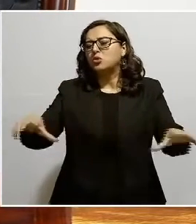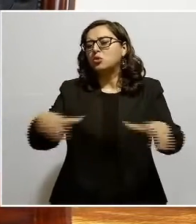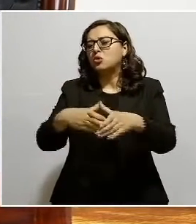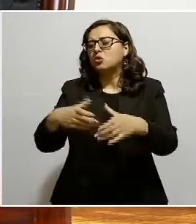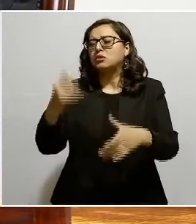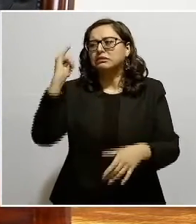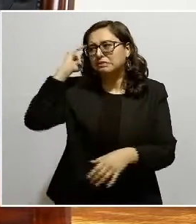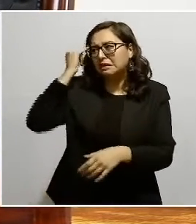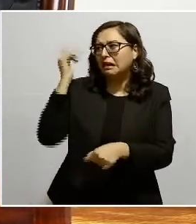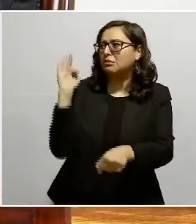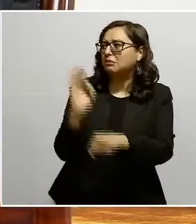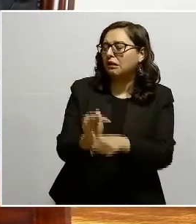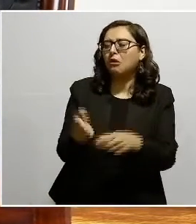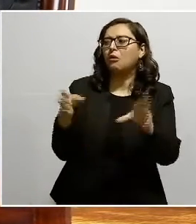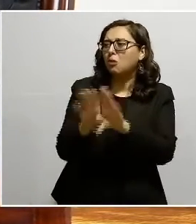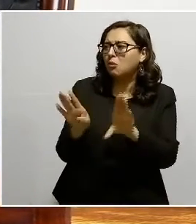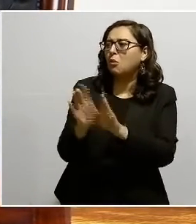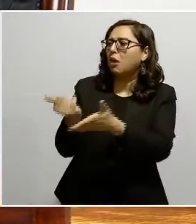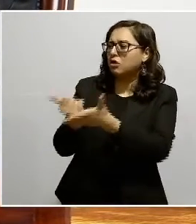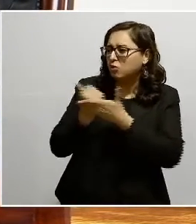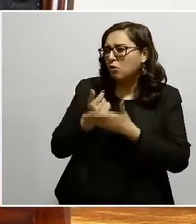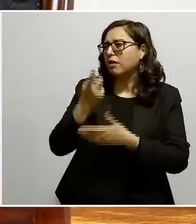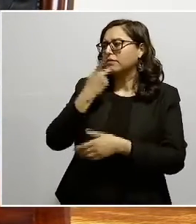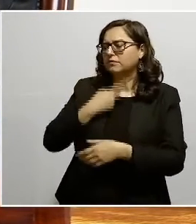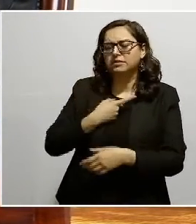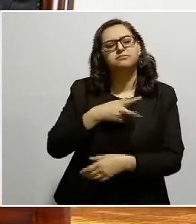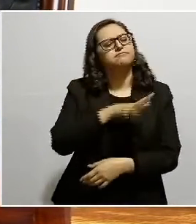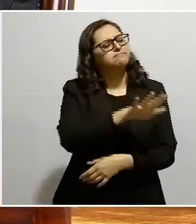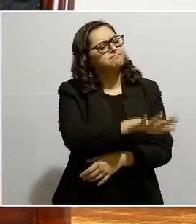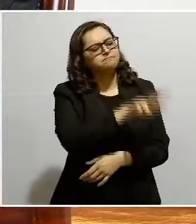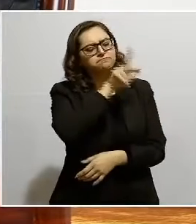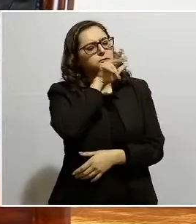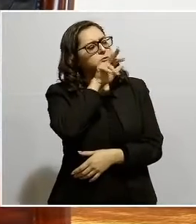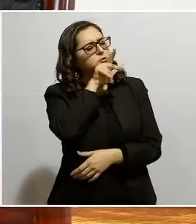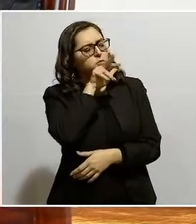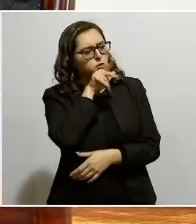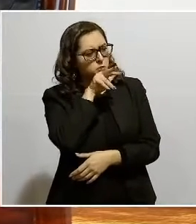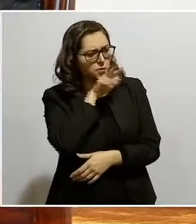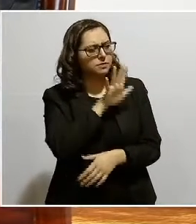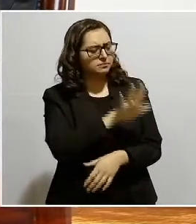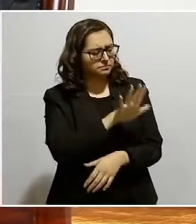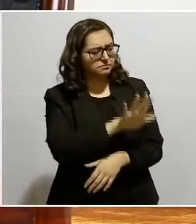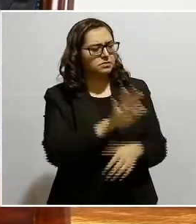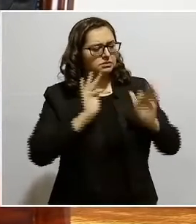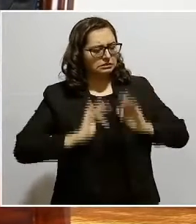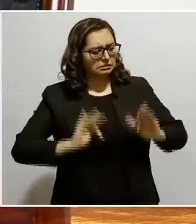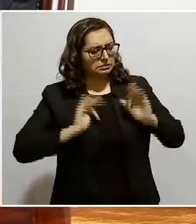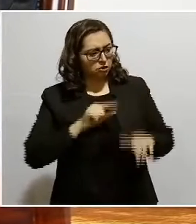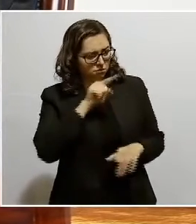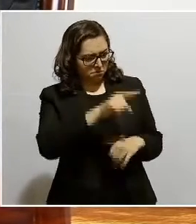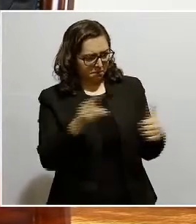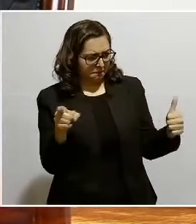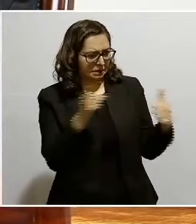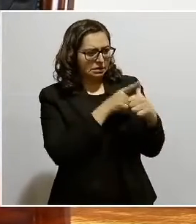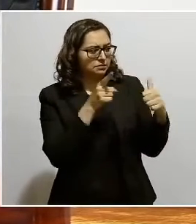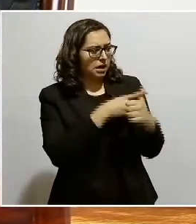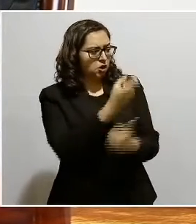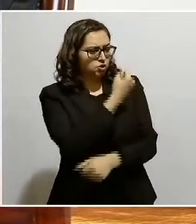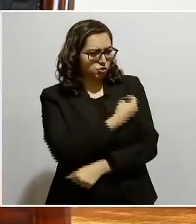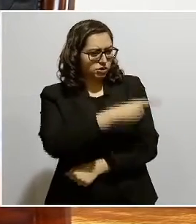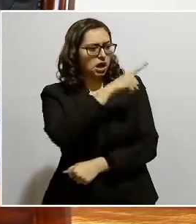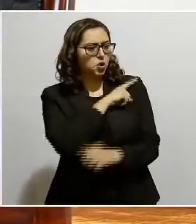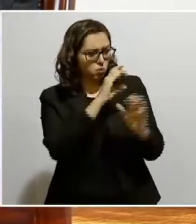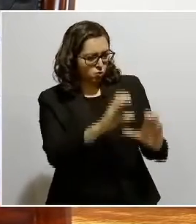pueblos chontales. Le dije que no se preocupara, que primero era la salud, y